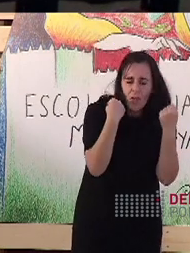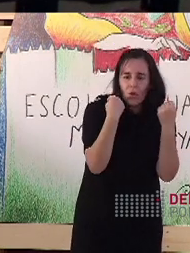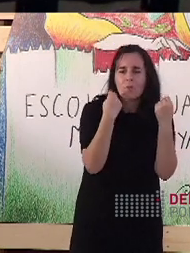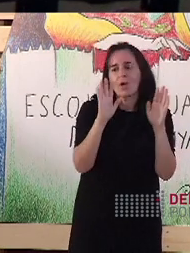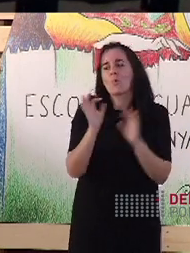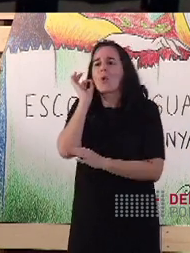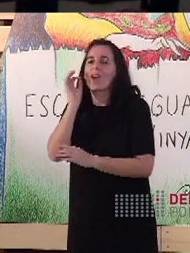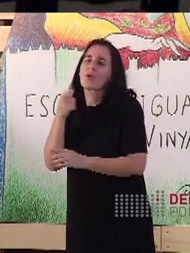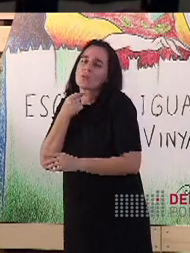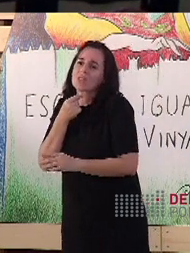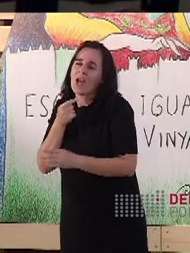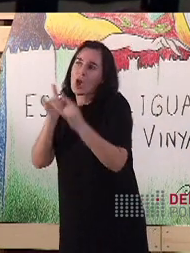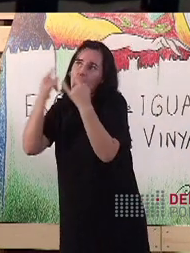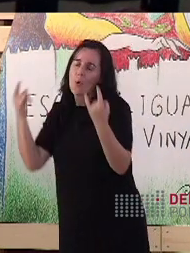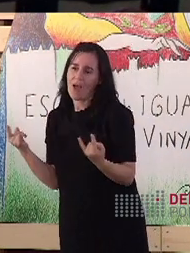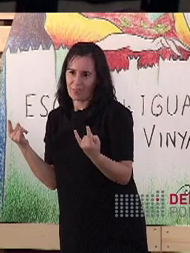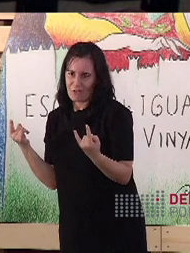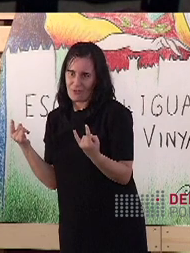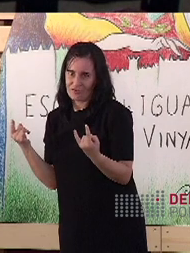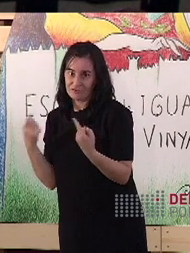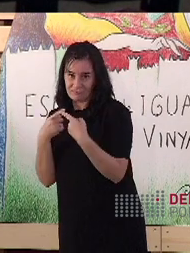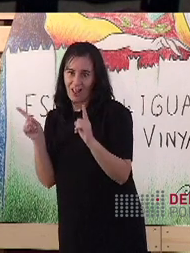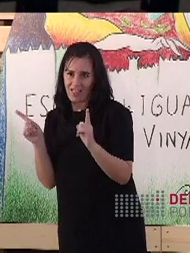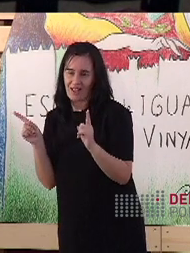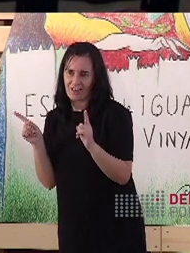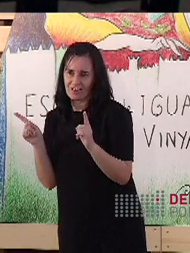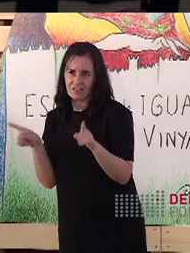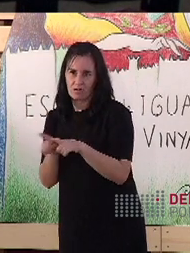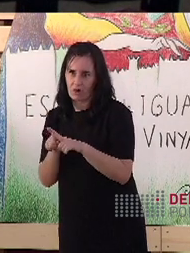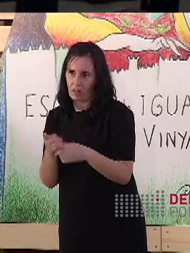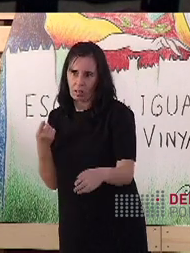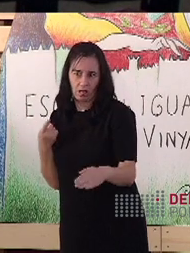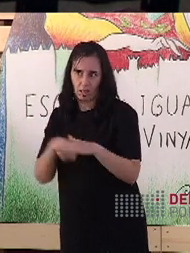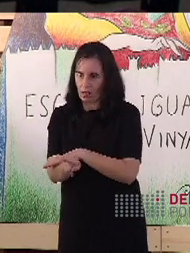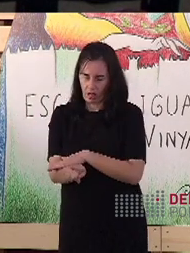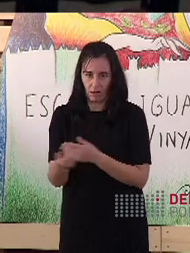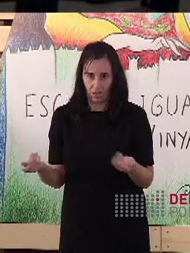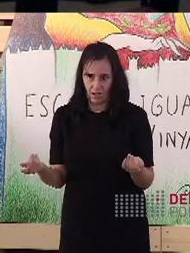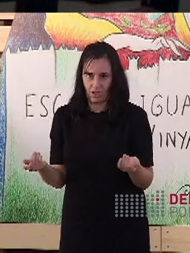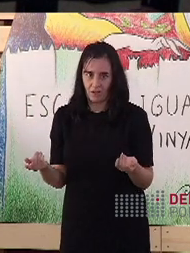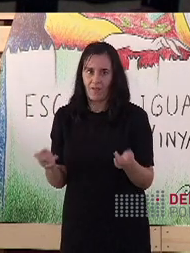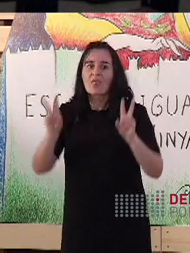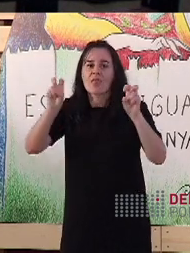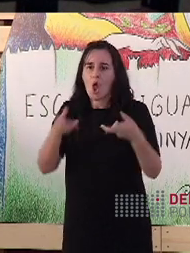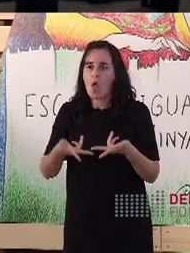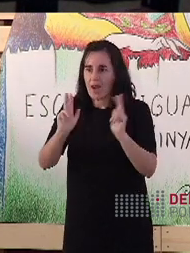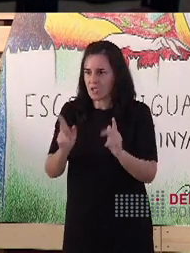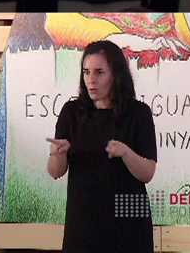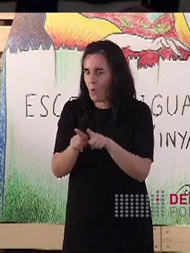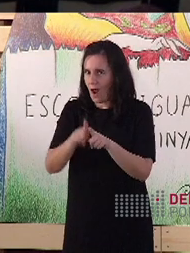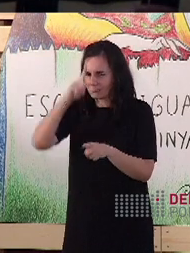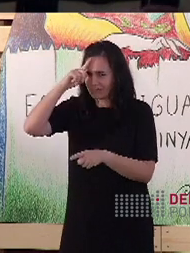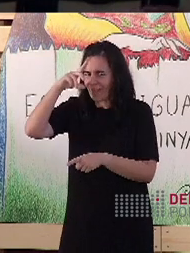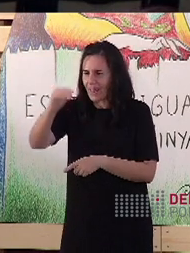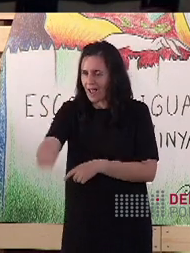con las luces medio apagadas y más romántico. Pero es que nos la están colando, pero el neoliberalismo es súper inteligente, siempre lo